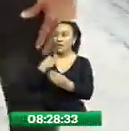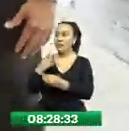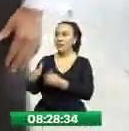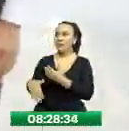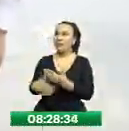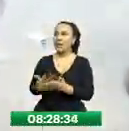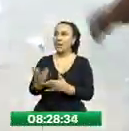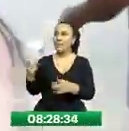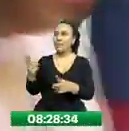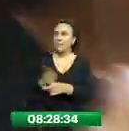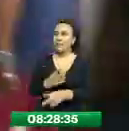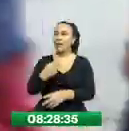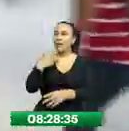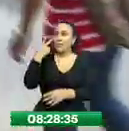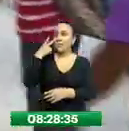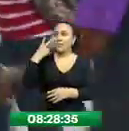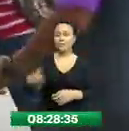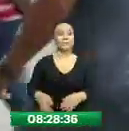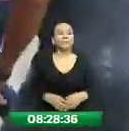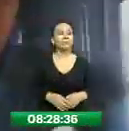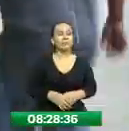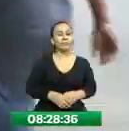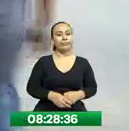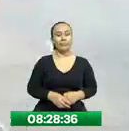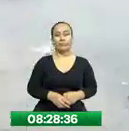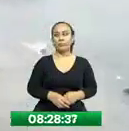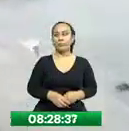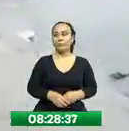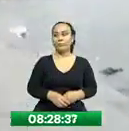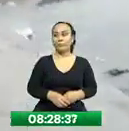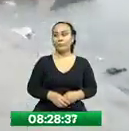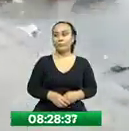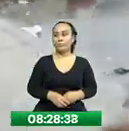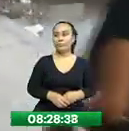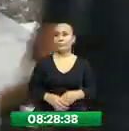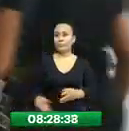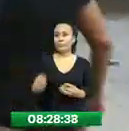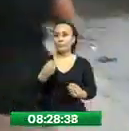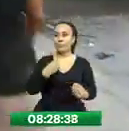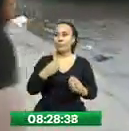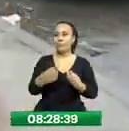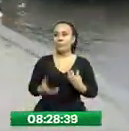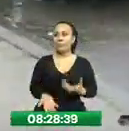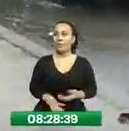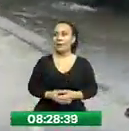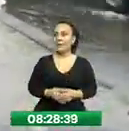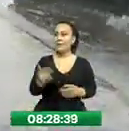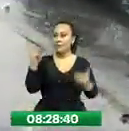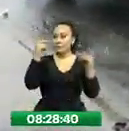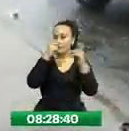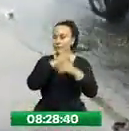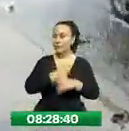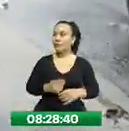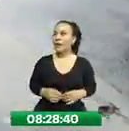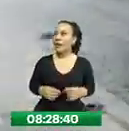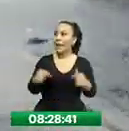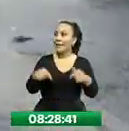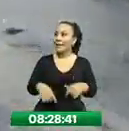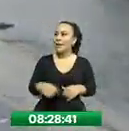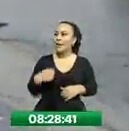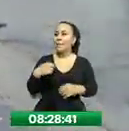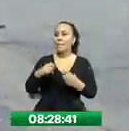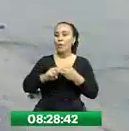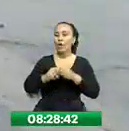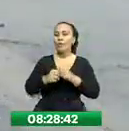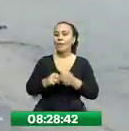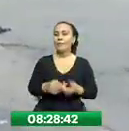Claro, tiene que tener mucho cuidado. Listo. Cuidado con el agua también. Es entonces la novedad acá en este sector del norte